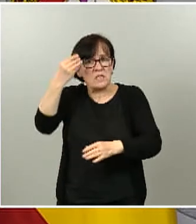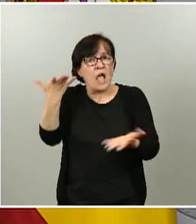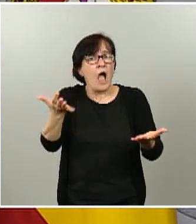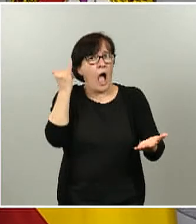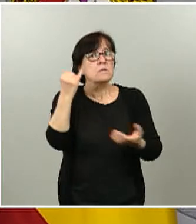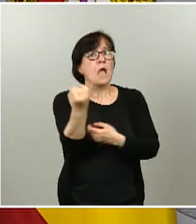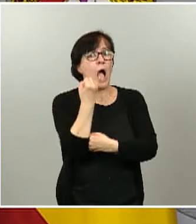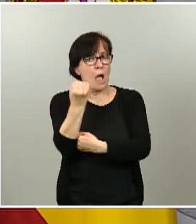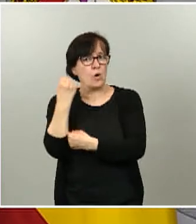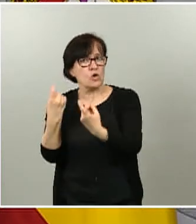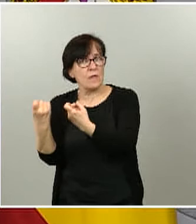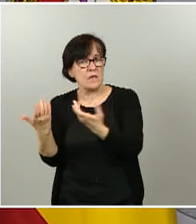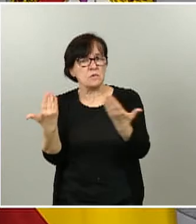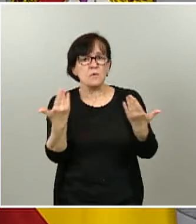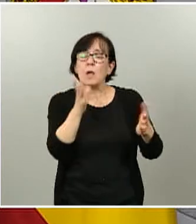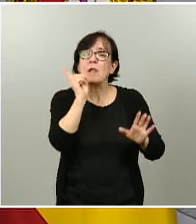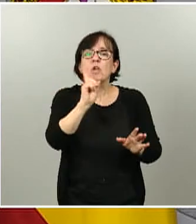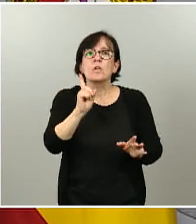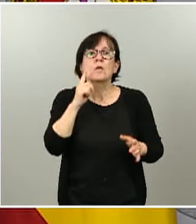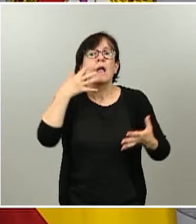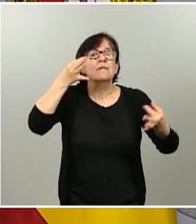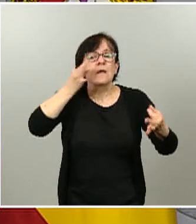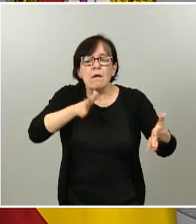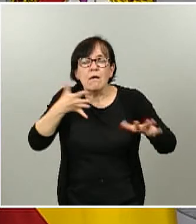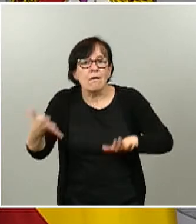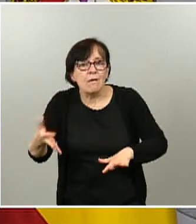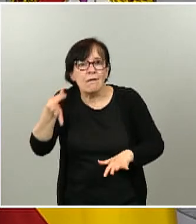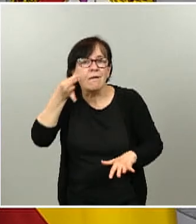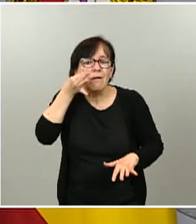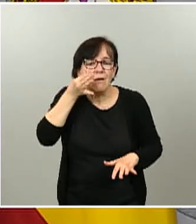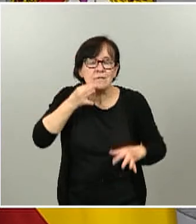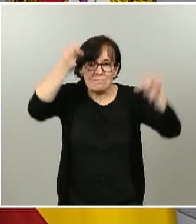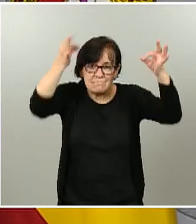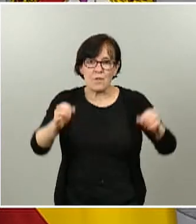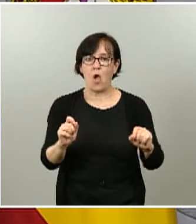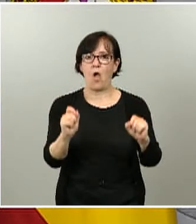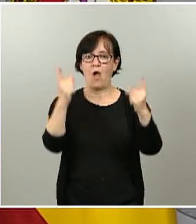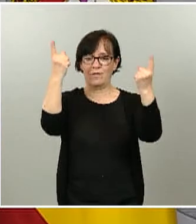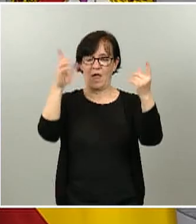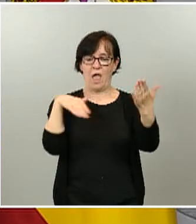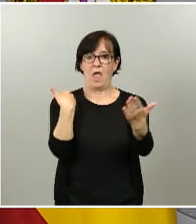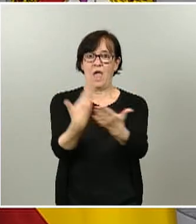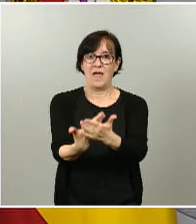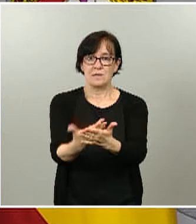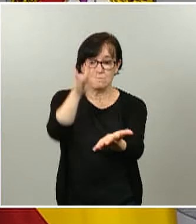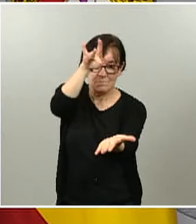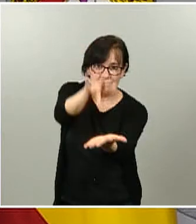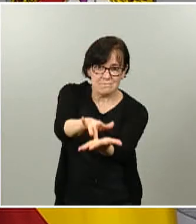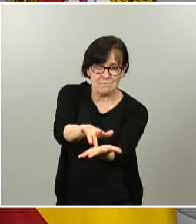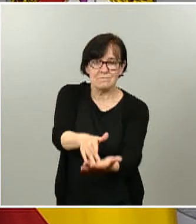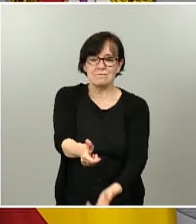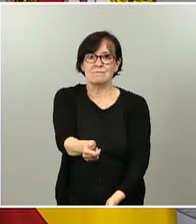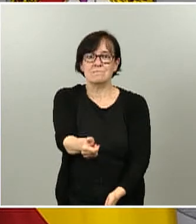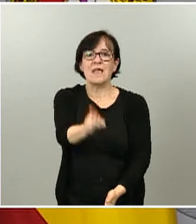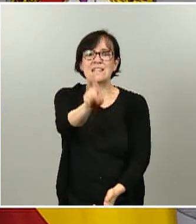insisto, esto no será una realidad ni se podrá confirmar ni asegurar hasta que en el último minuto no pulsen su señoría